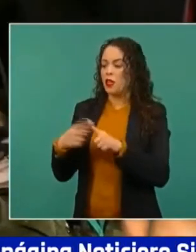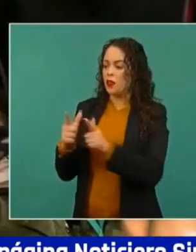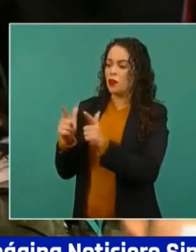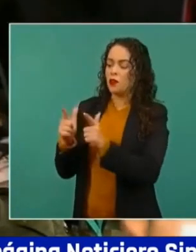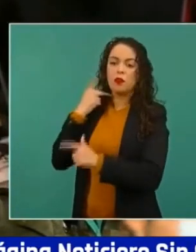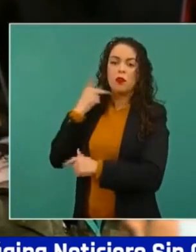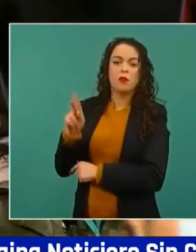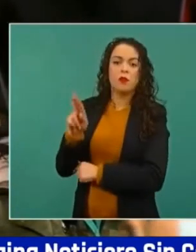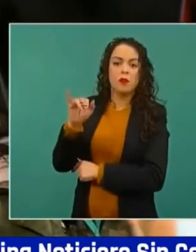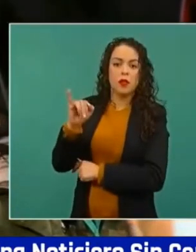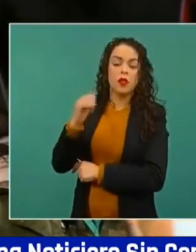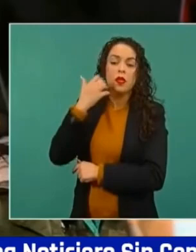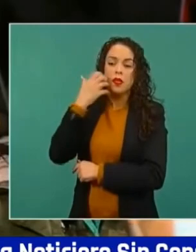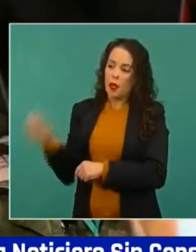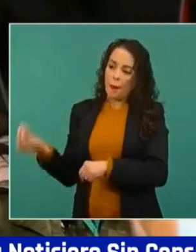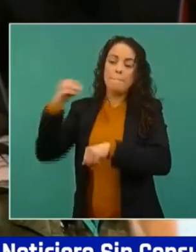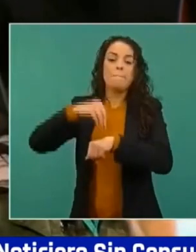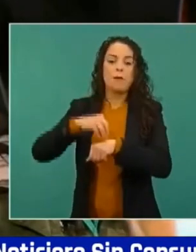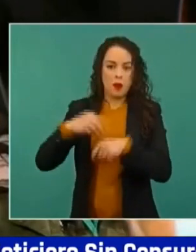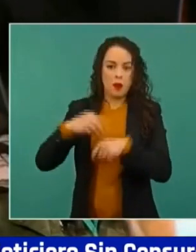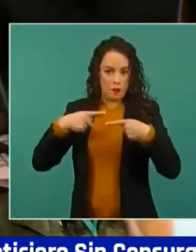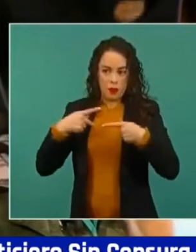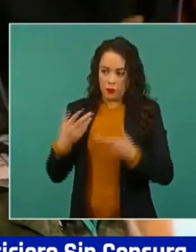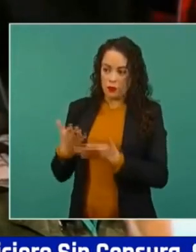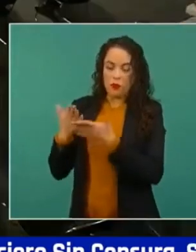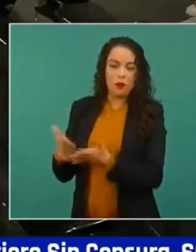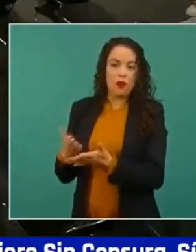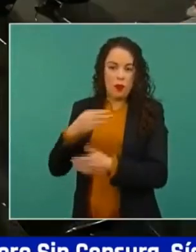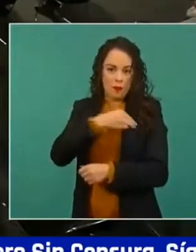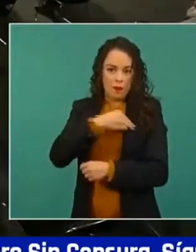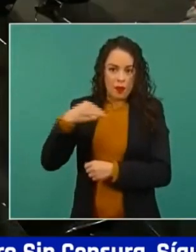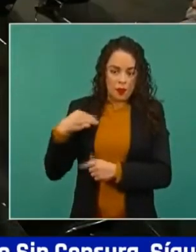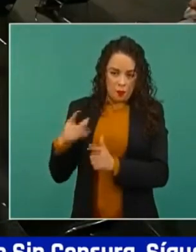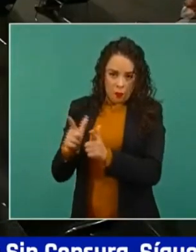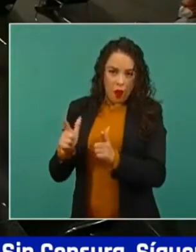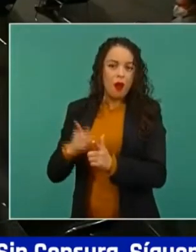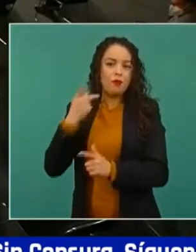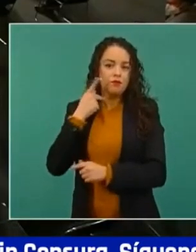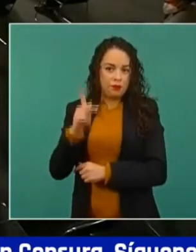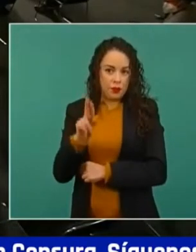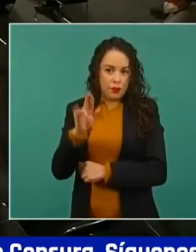a un priista. ¿Qué responde al respecto?